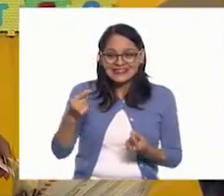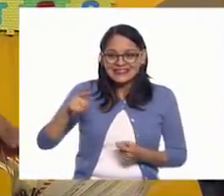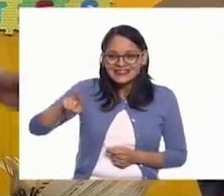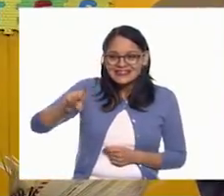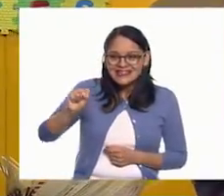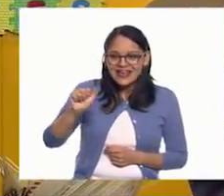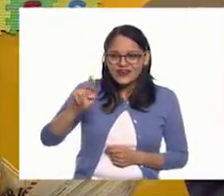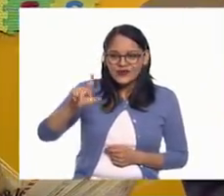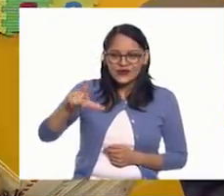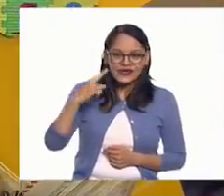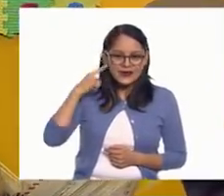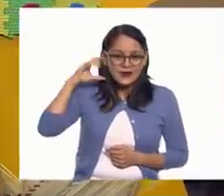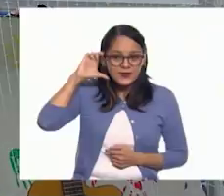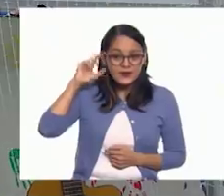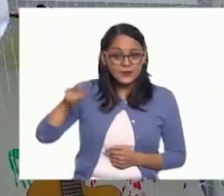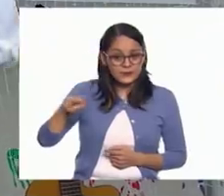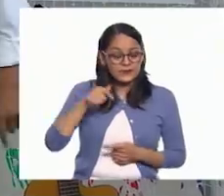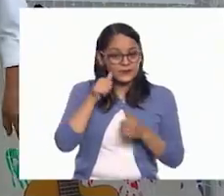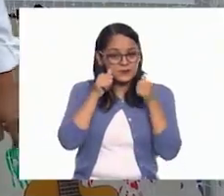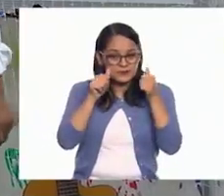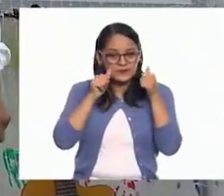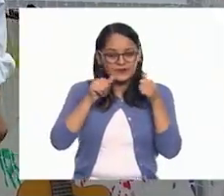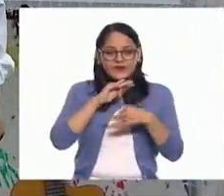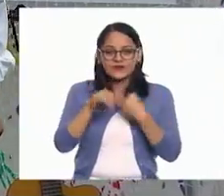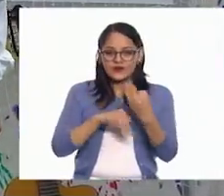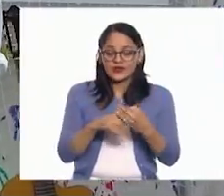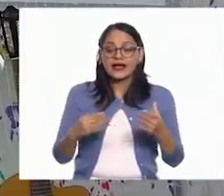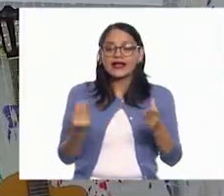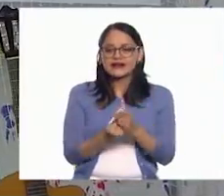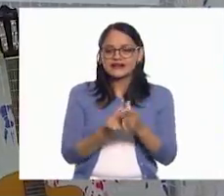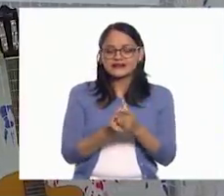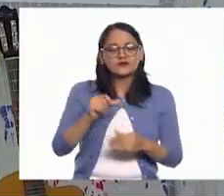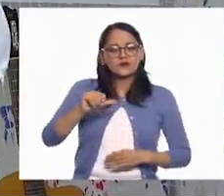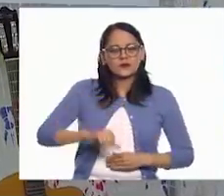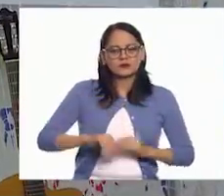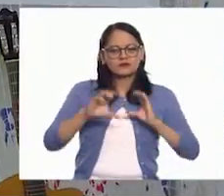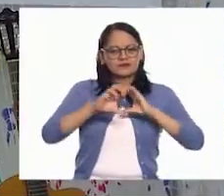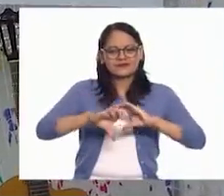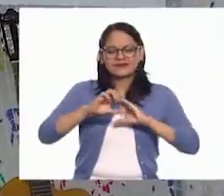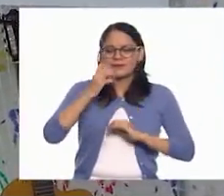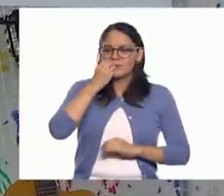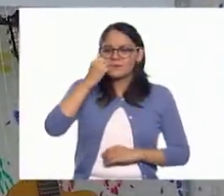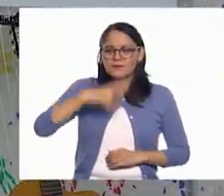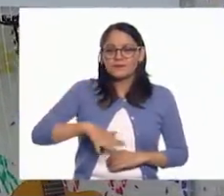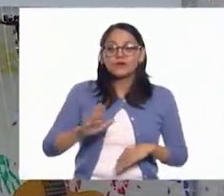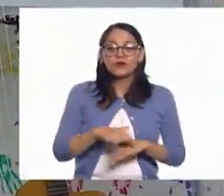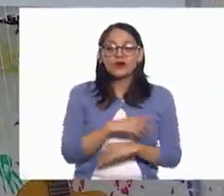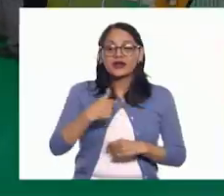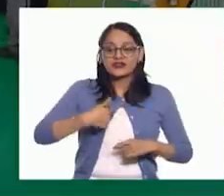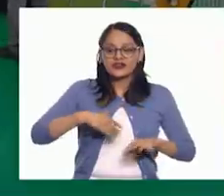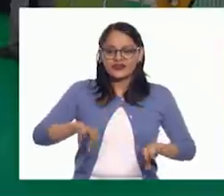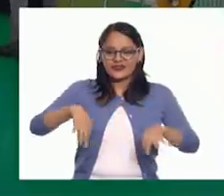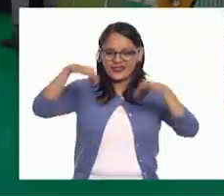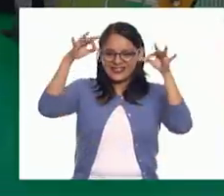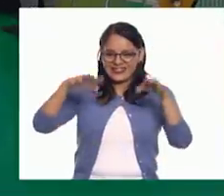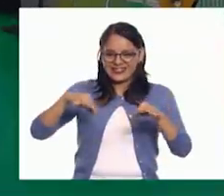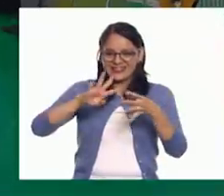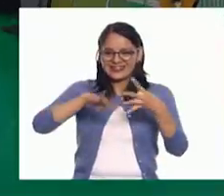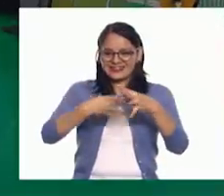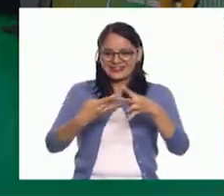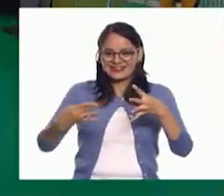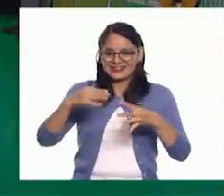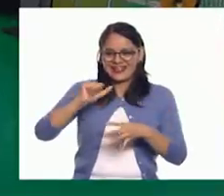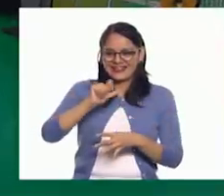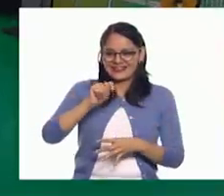Saúl, bien. Están muy atentos. Esta clase les va a encantar porque tiene que ver con mi atarraya. Vas a ver por